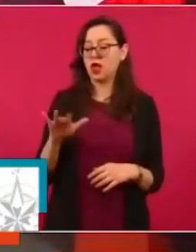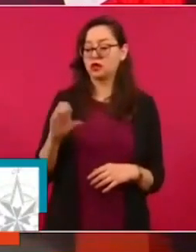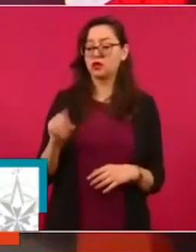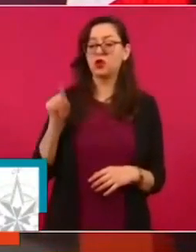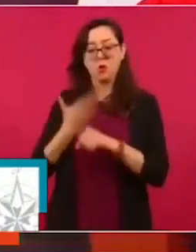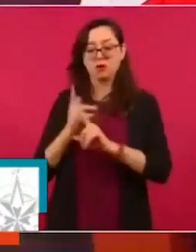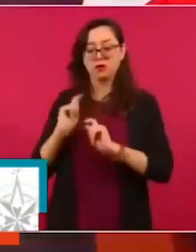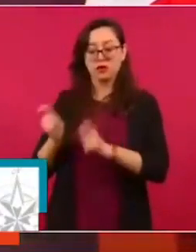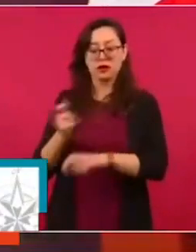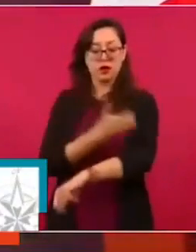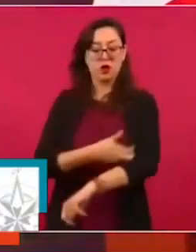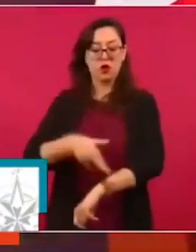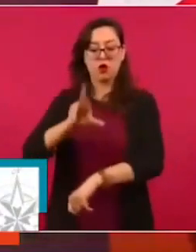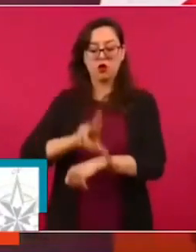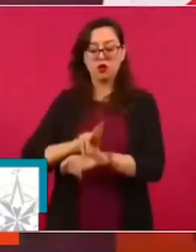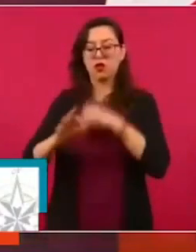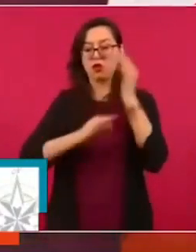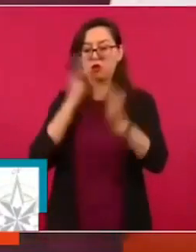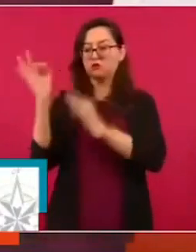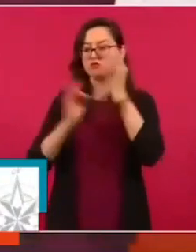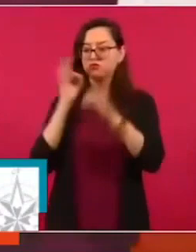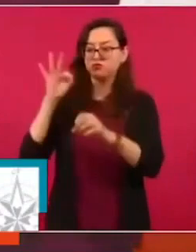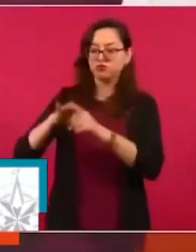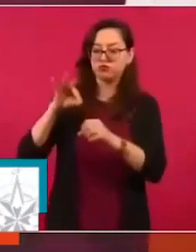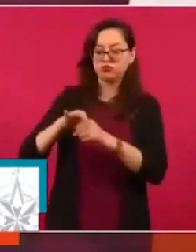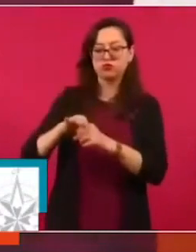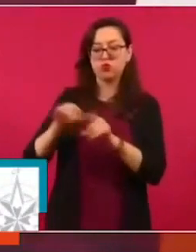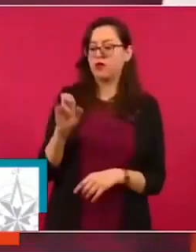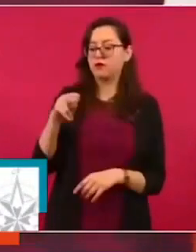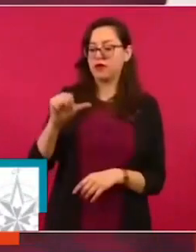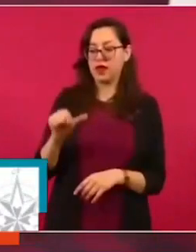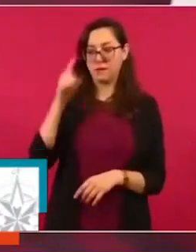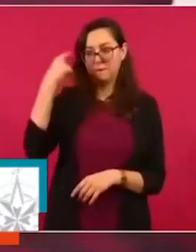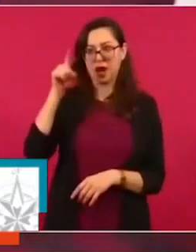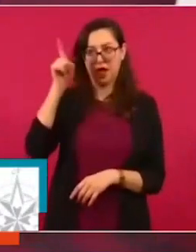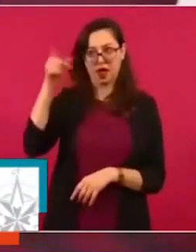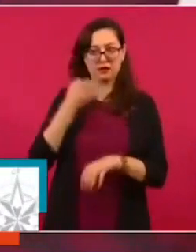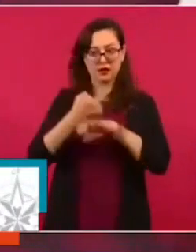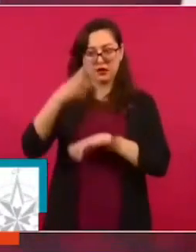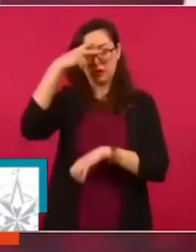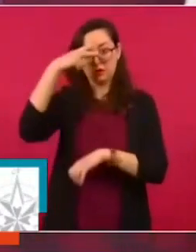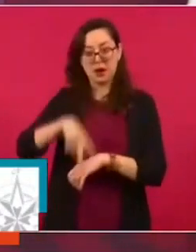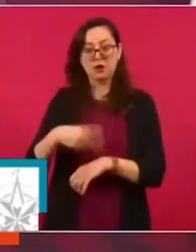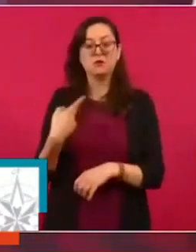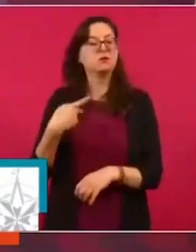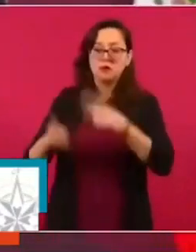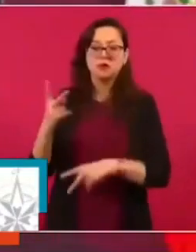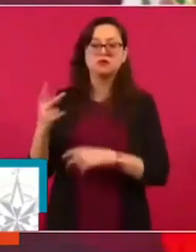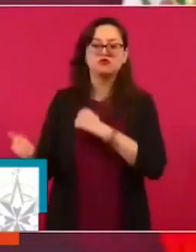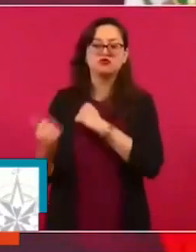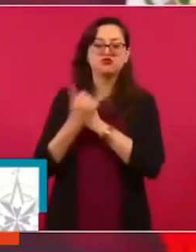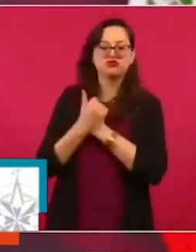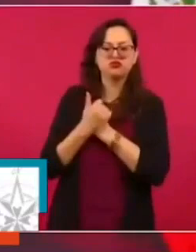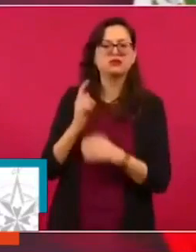en la campaña de la maestra Delfina en el Estado de México? Vino hace poco porque